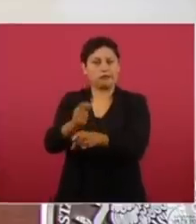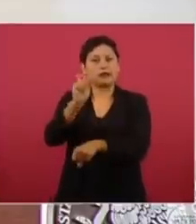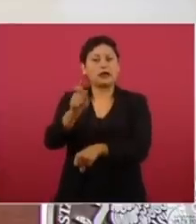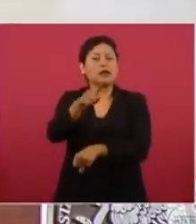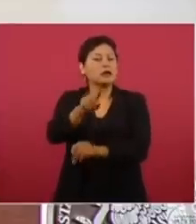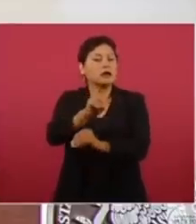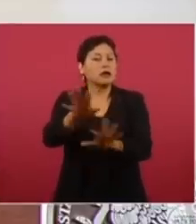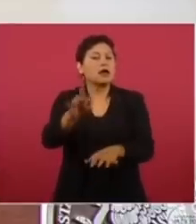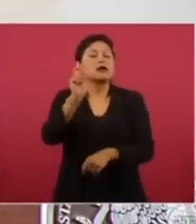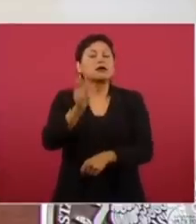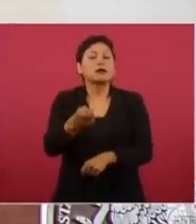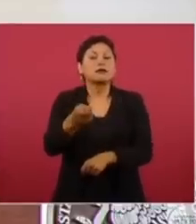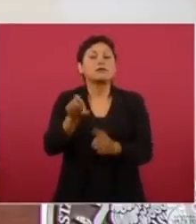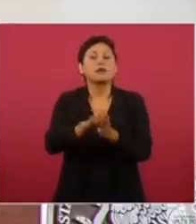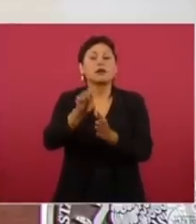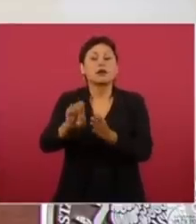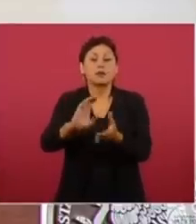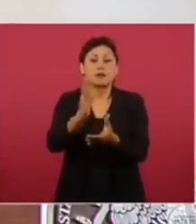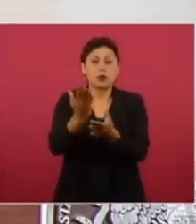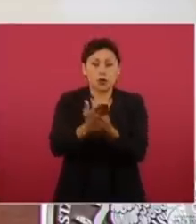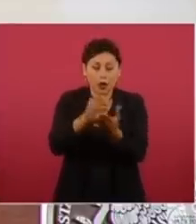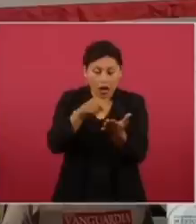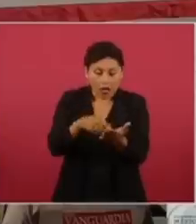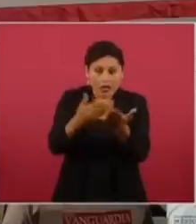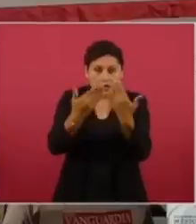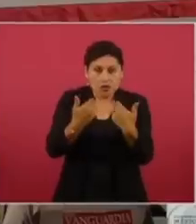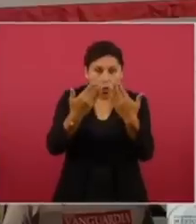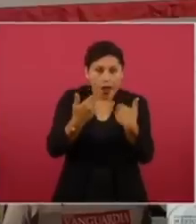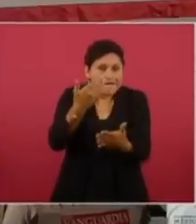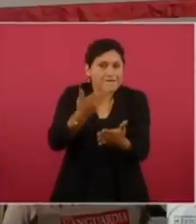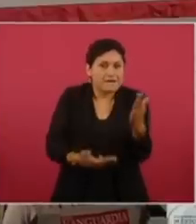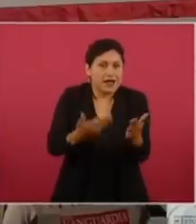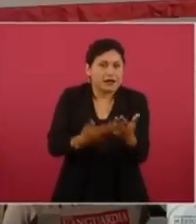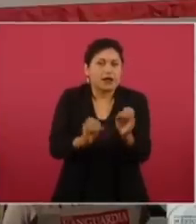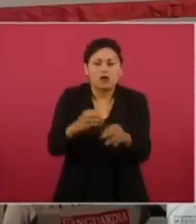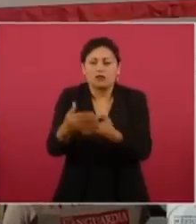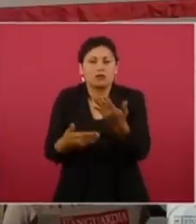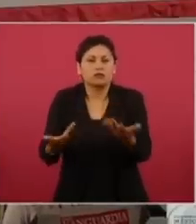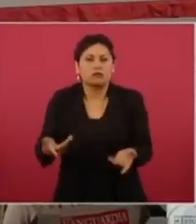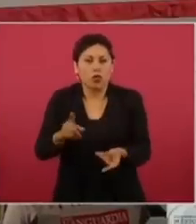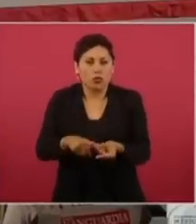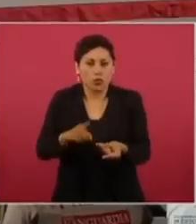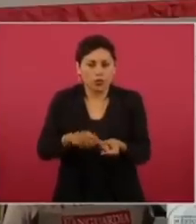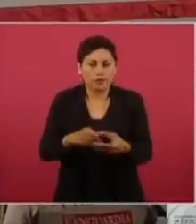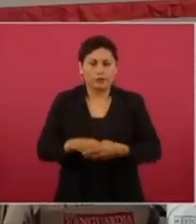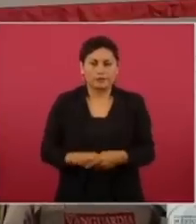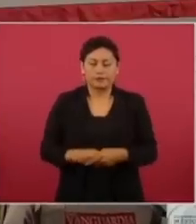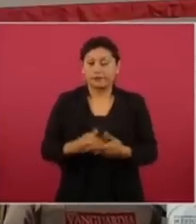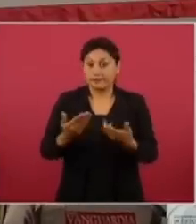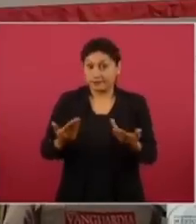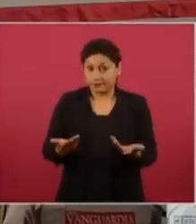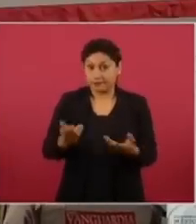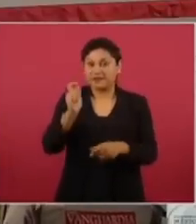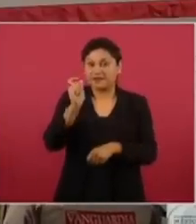no está perfeccionado en el expediente o en el debido proceso normativo. Lo observado